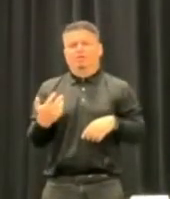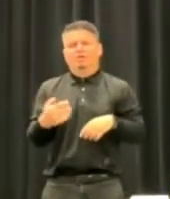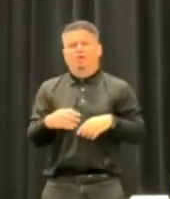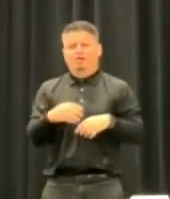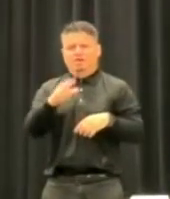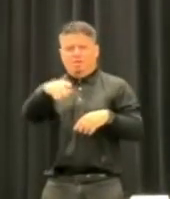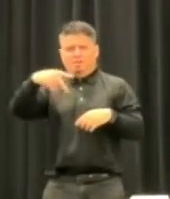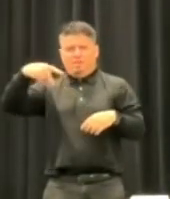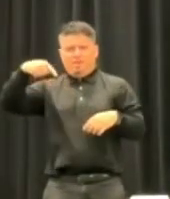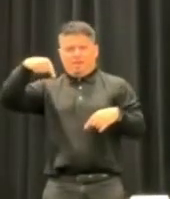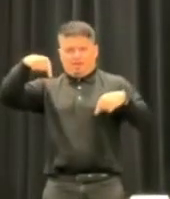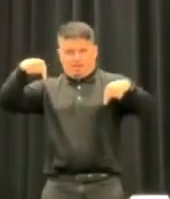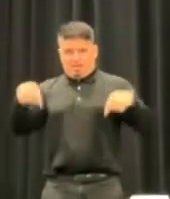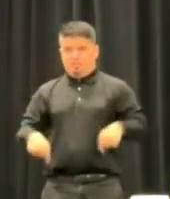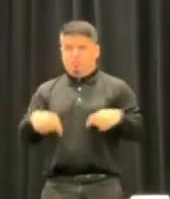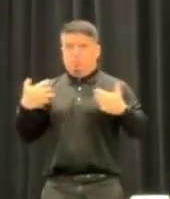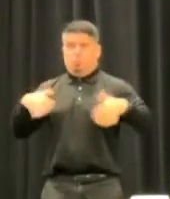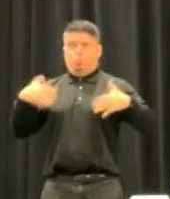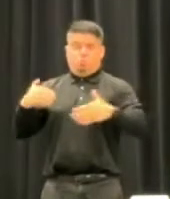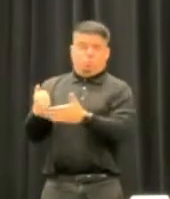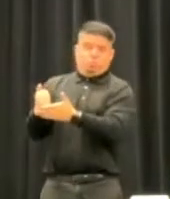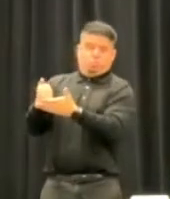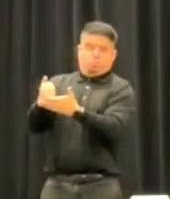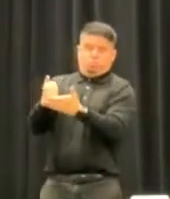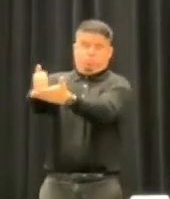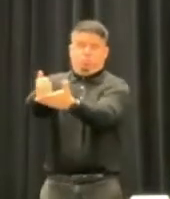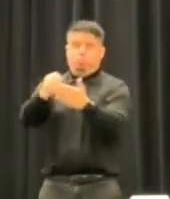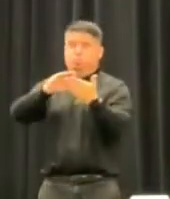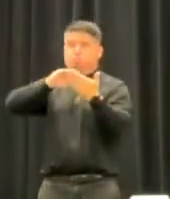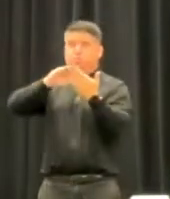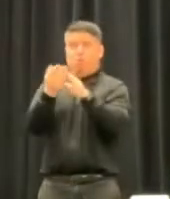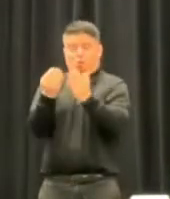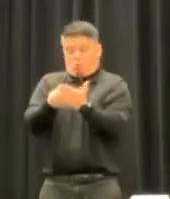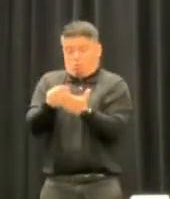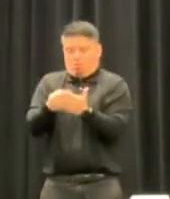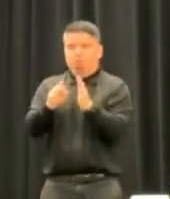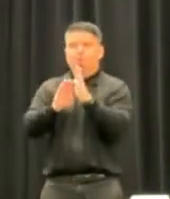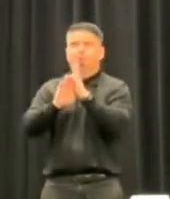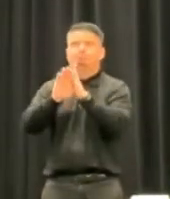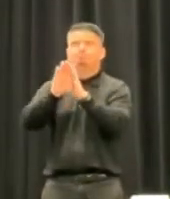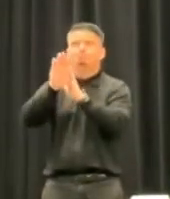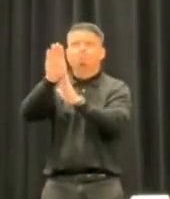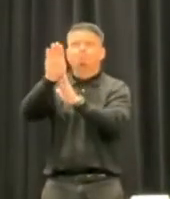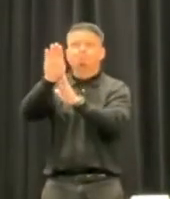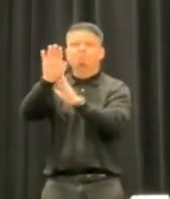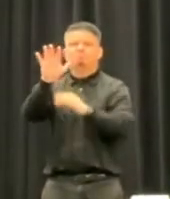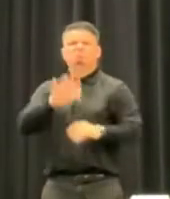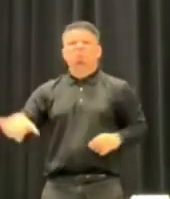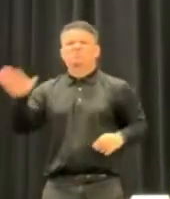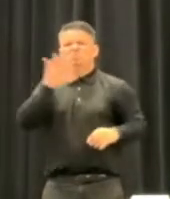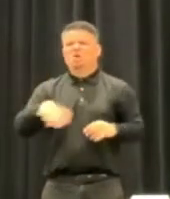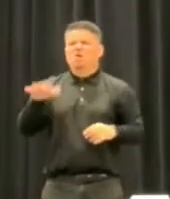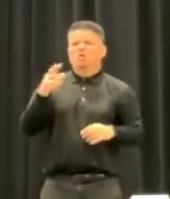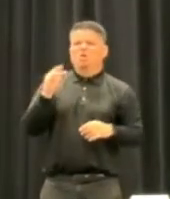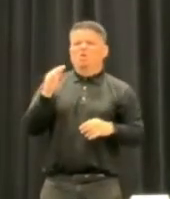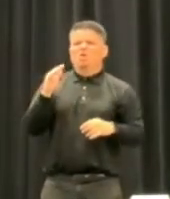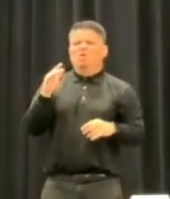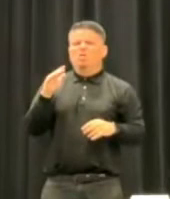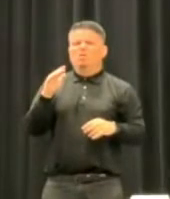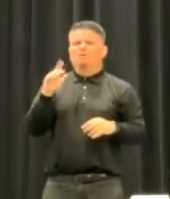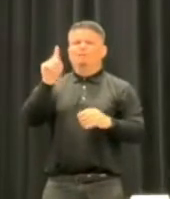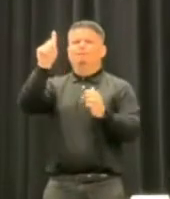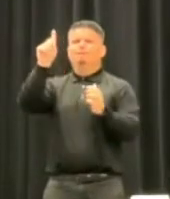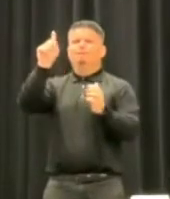también va a ayudar a la economía impacto económico de alrededor de de 1.000 empleos directos